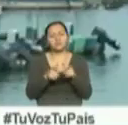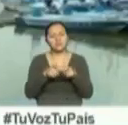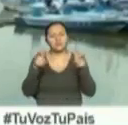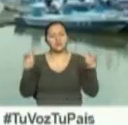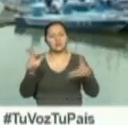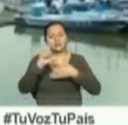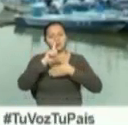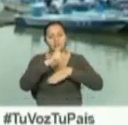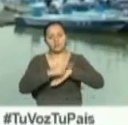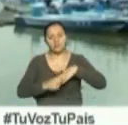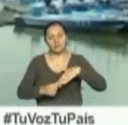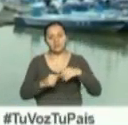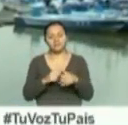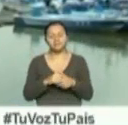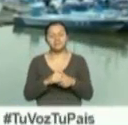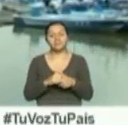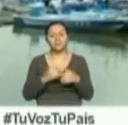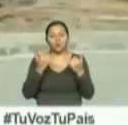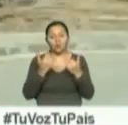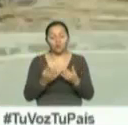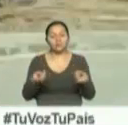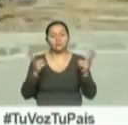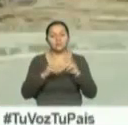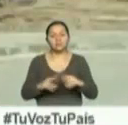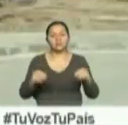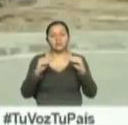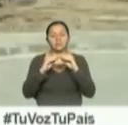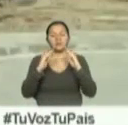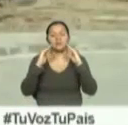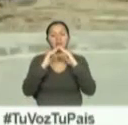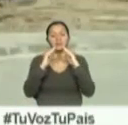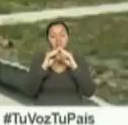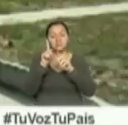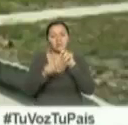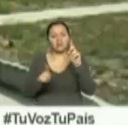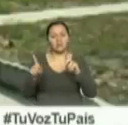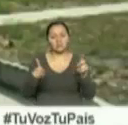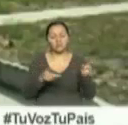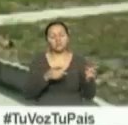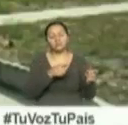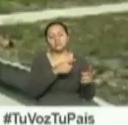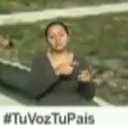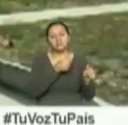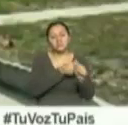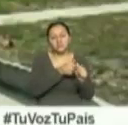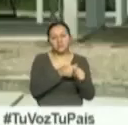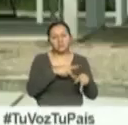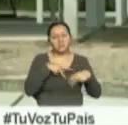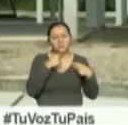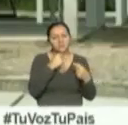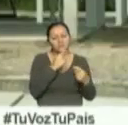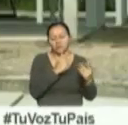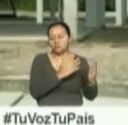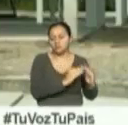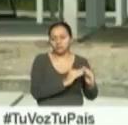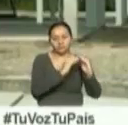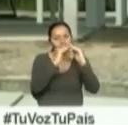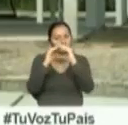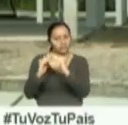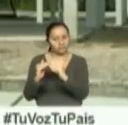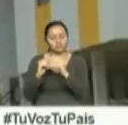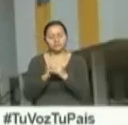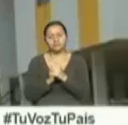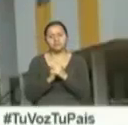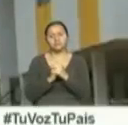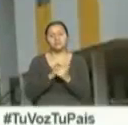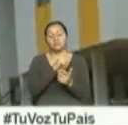de América Latina. Están también los reasentamientos urbanos de quienes desde siempre habitaron cerca del manglar.